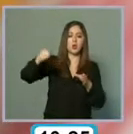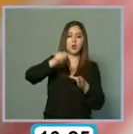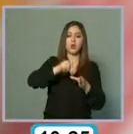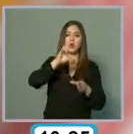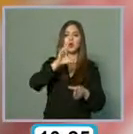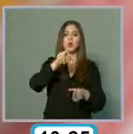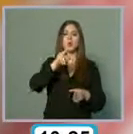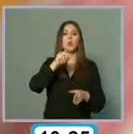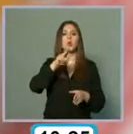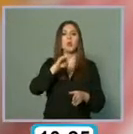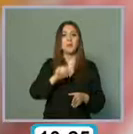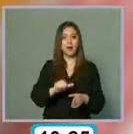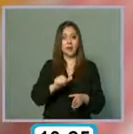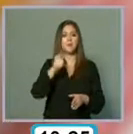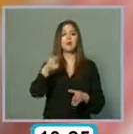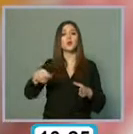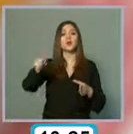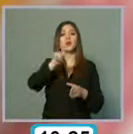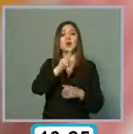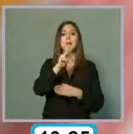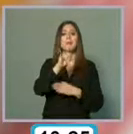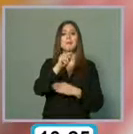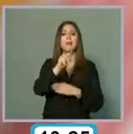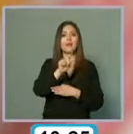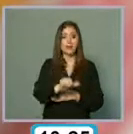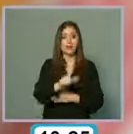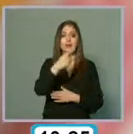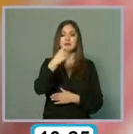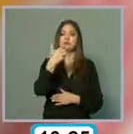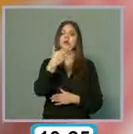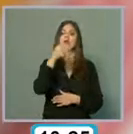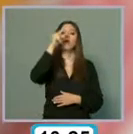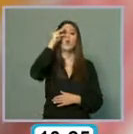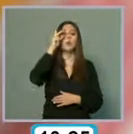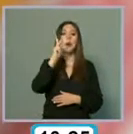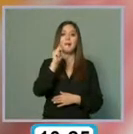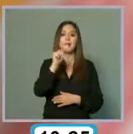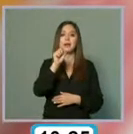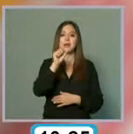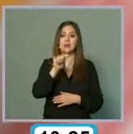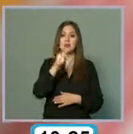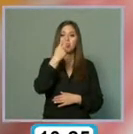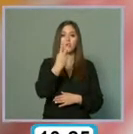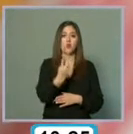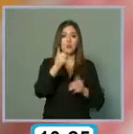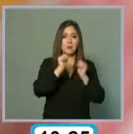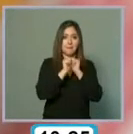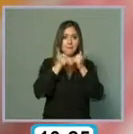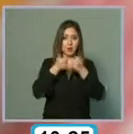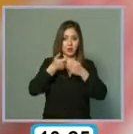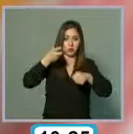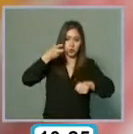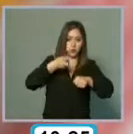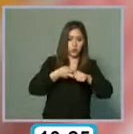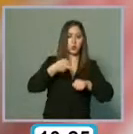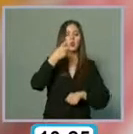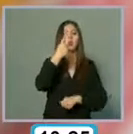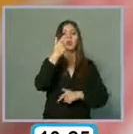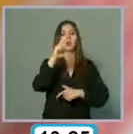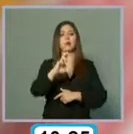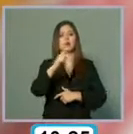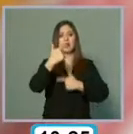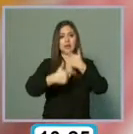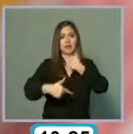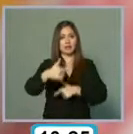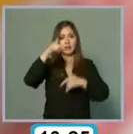cúrcuma, Una cucharada de pimienta, 150 gramos de uva pasa, 2 piezas de pan duro, una taza de leche de vaca.